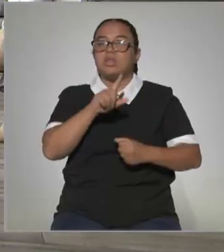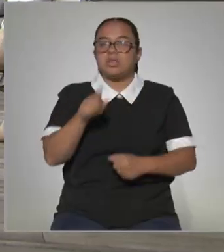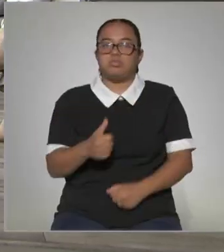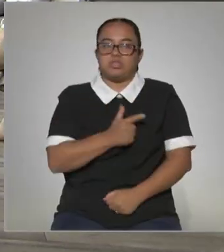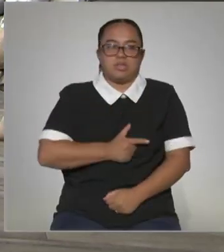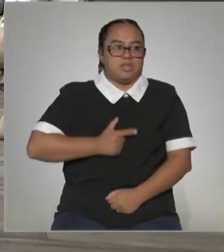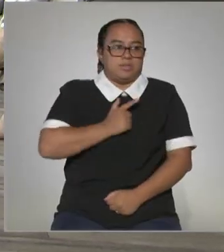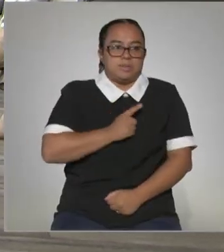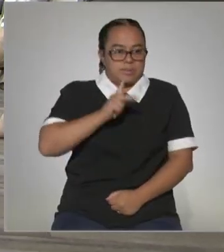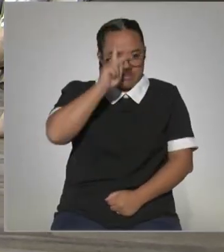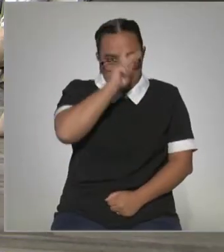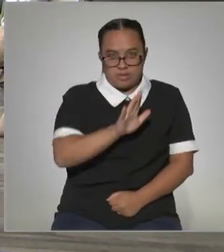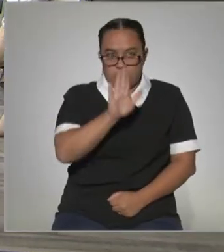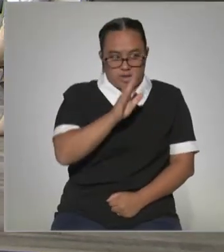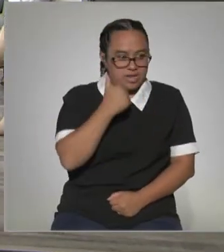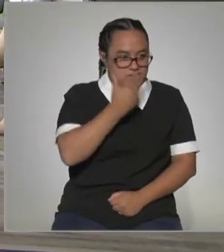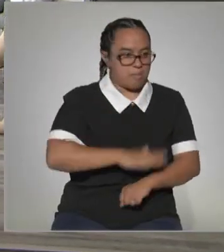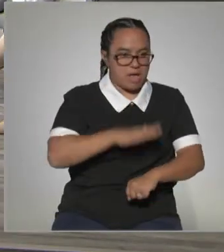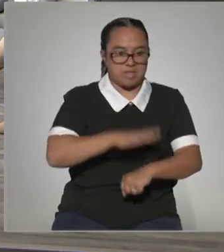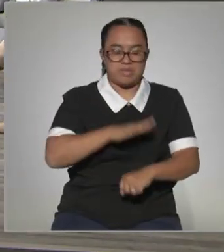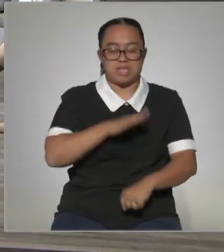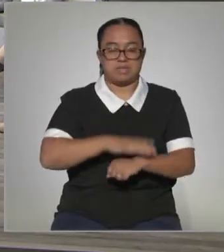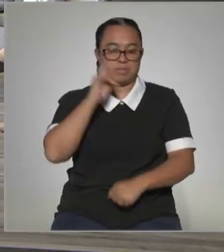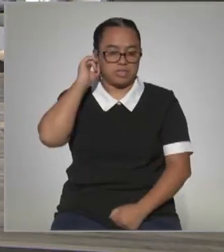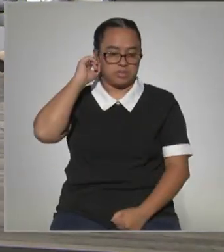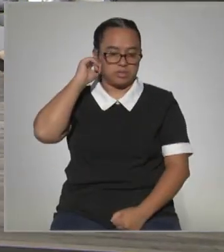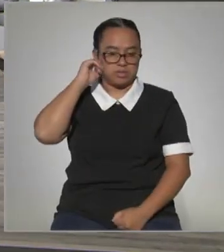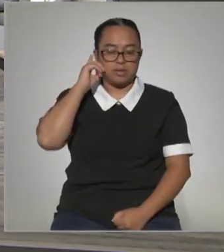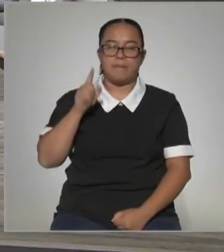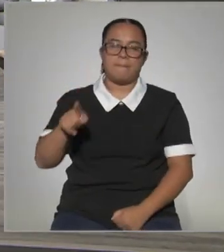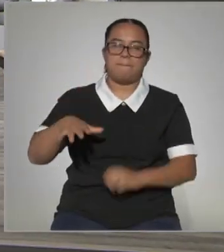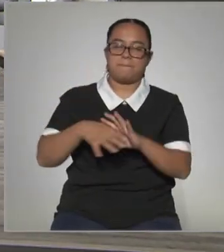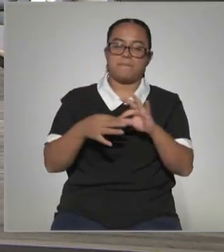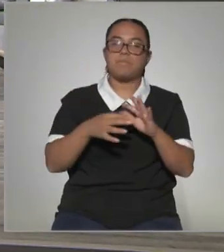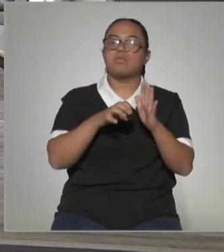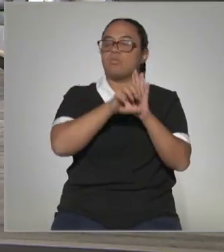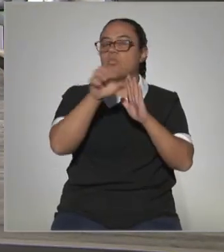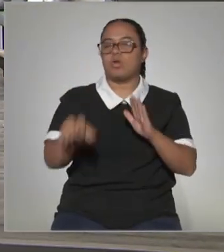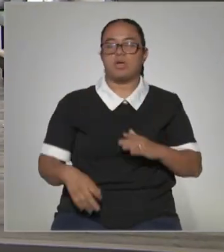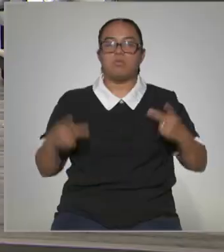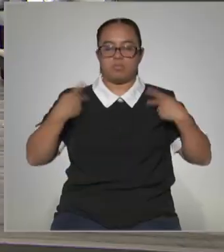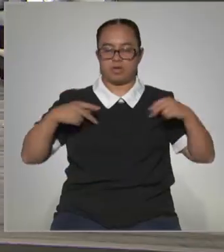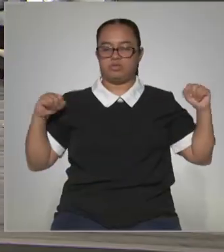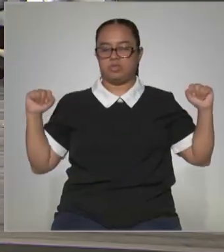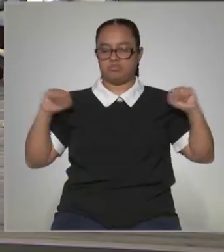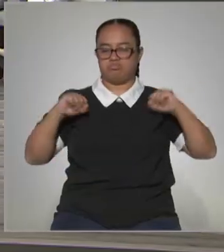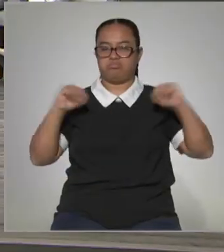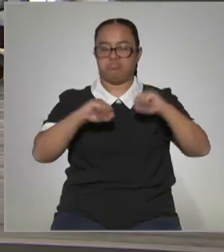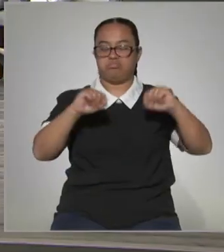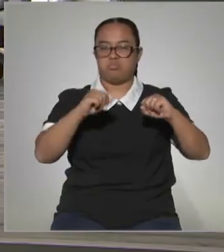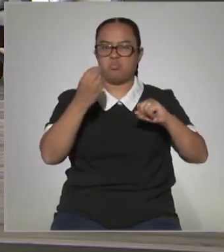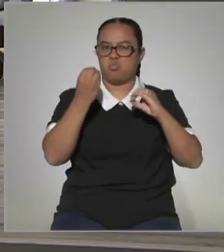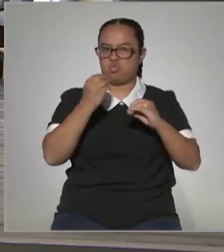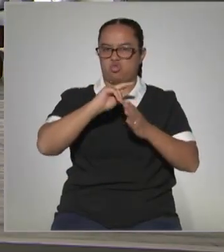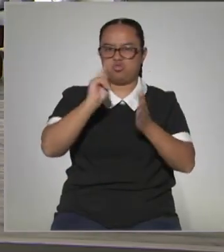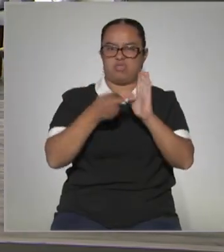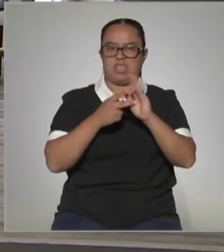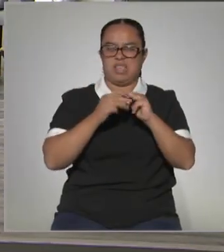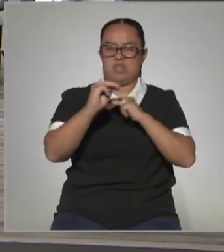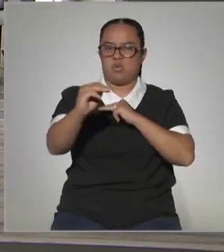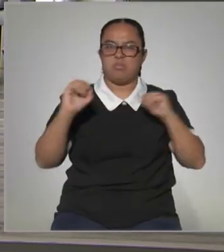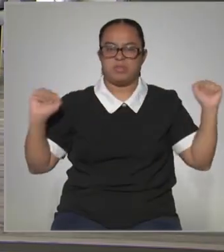ejemplo muy claro de lo que dice Mario son los maratonistas. La gente que corre se